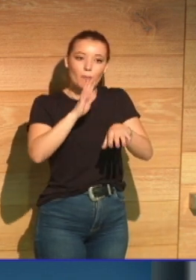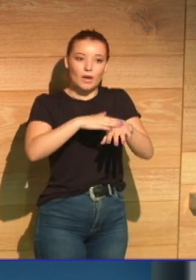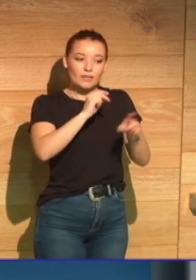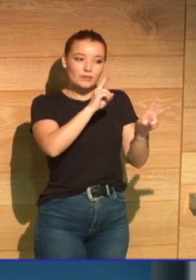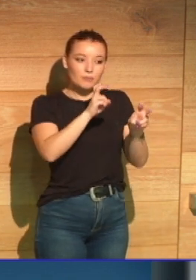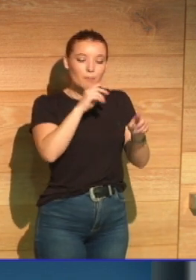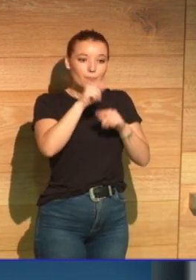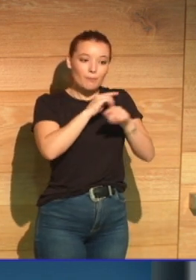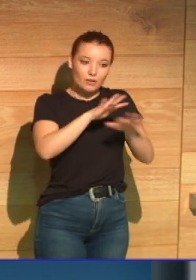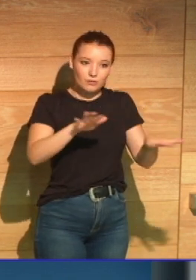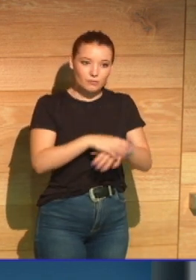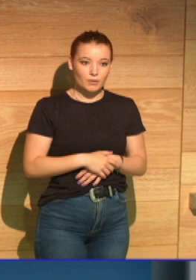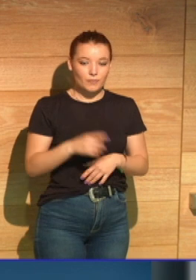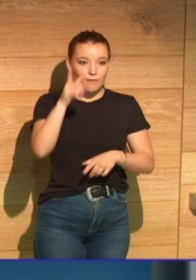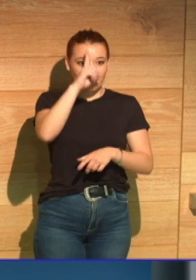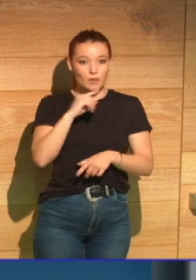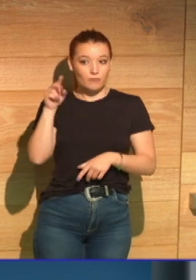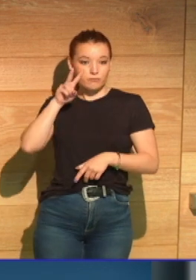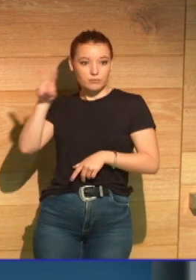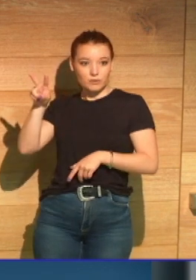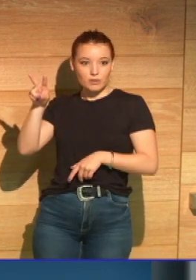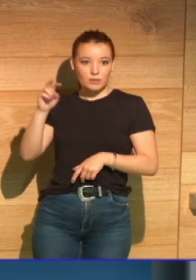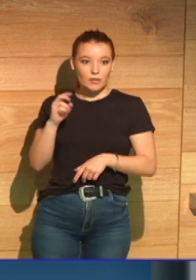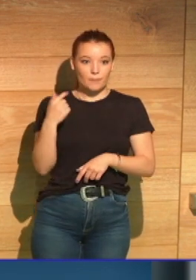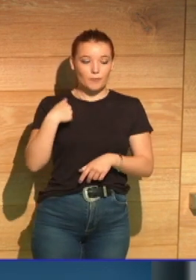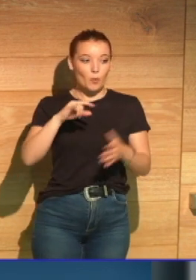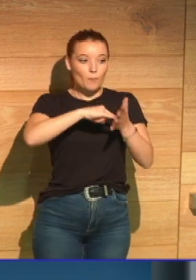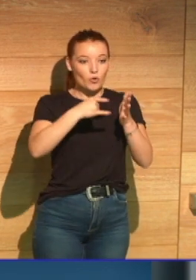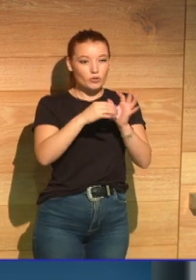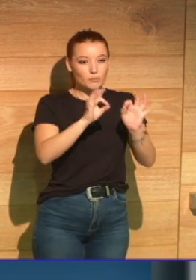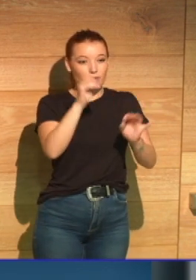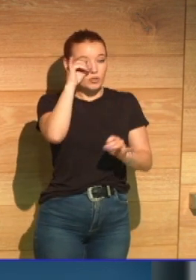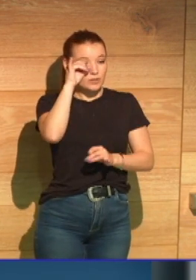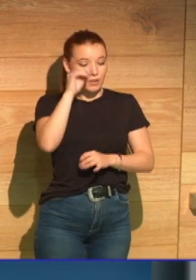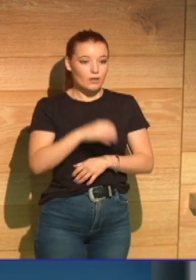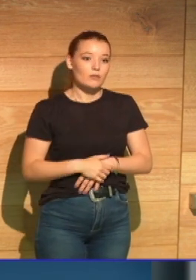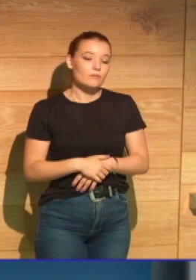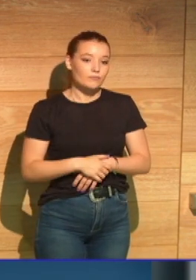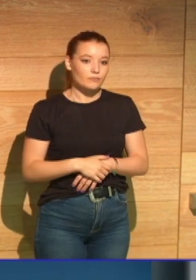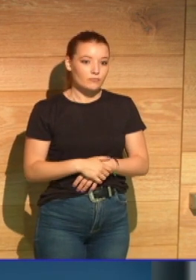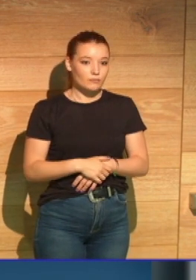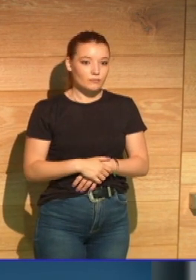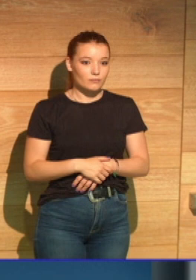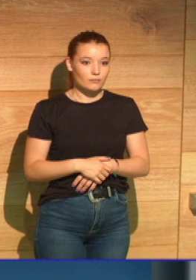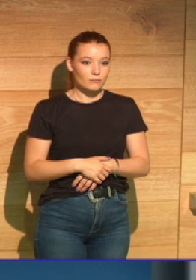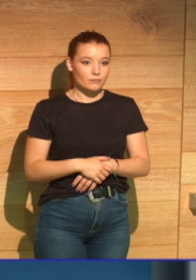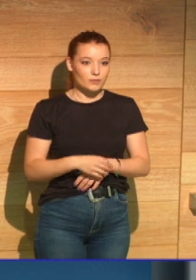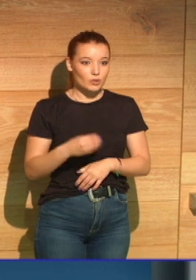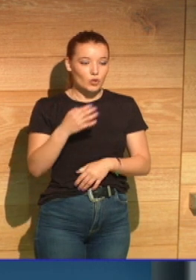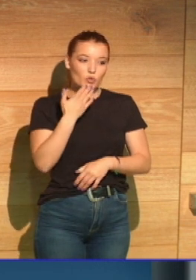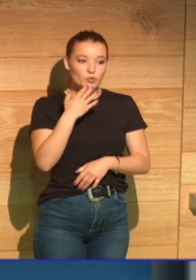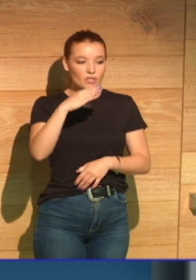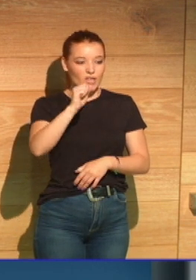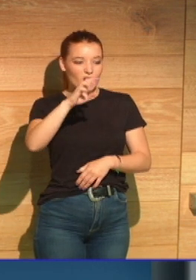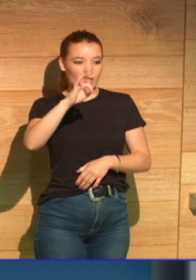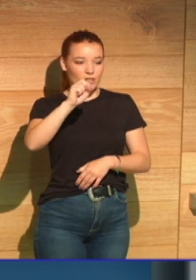que ven del COVID Art Museum, un proyecto de Instagram que reúne un montón de ejercicios de catarsis, lo puedo llamar así,